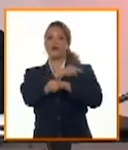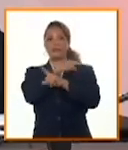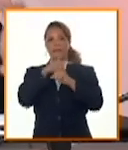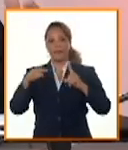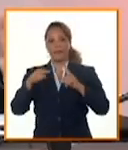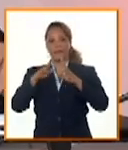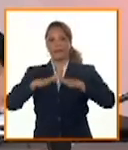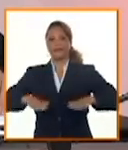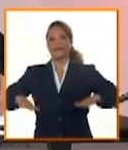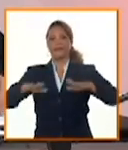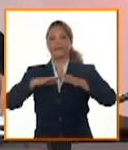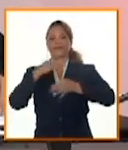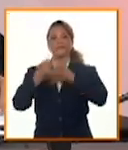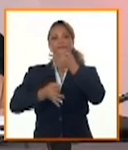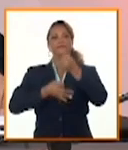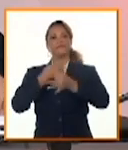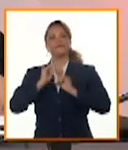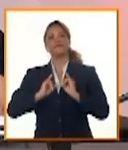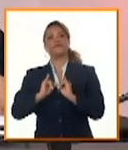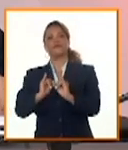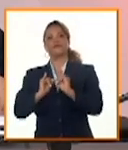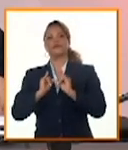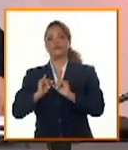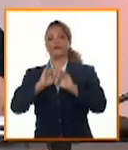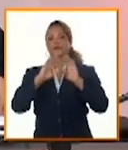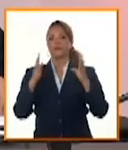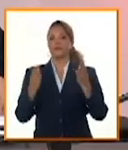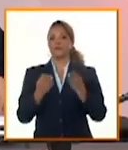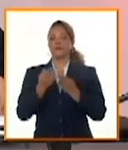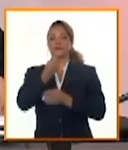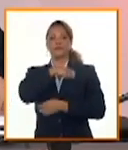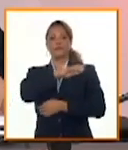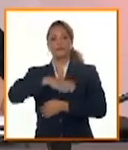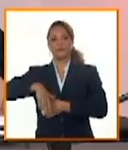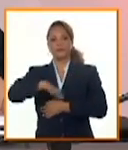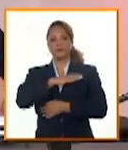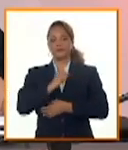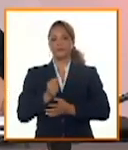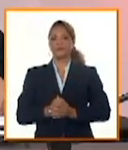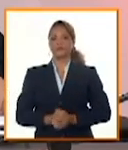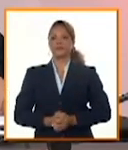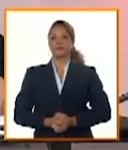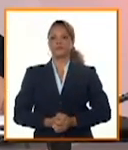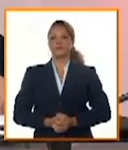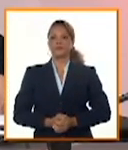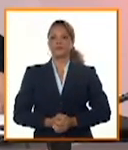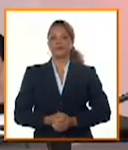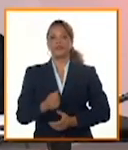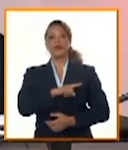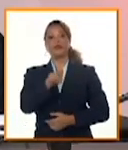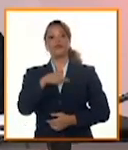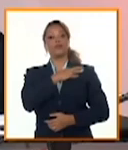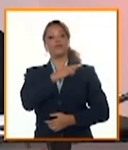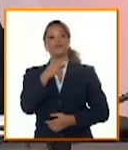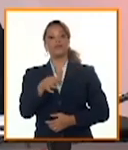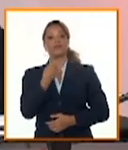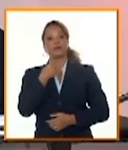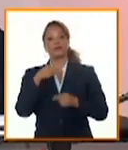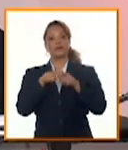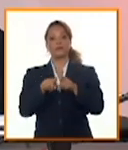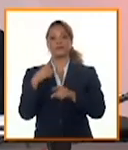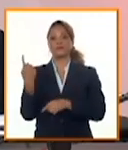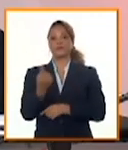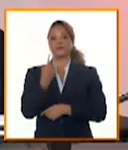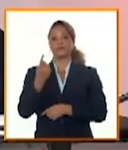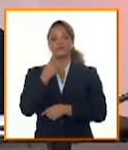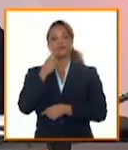para tratar pues de dar la más amplia información sobre este importante tema a ustedes los invito a que nos acompañen para que